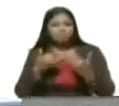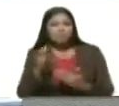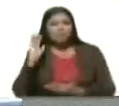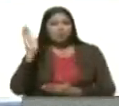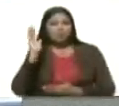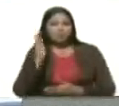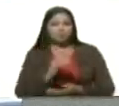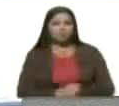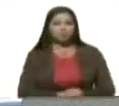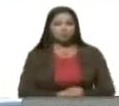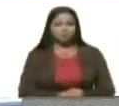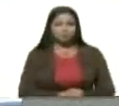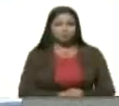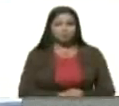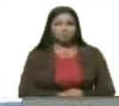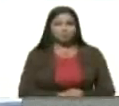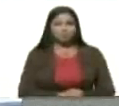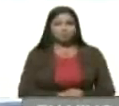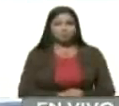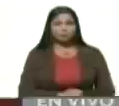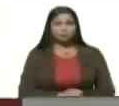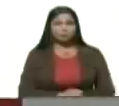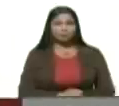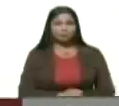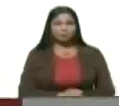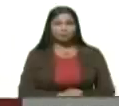Congreso, va a haber